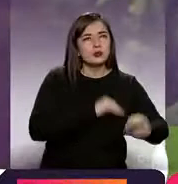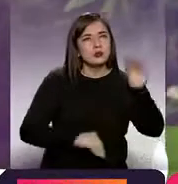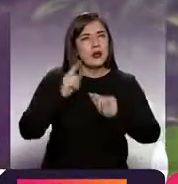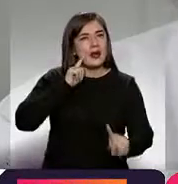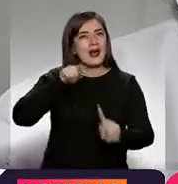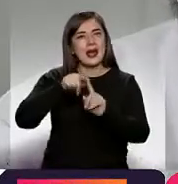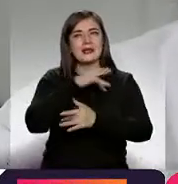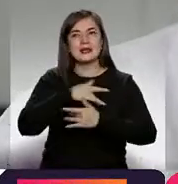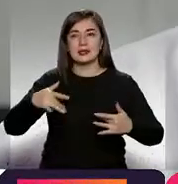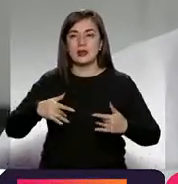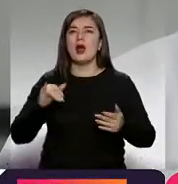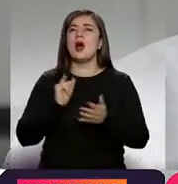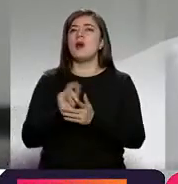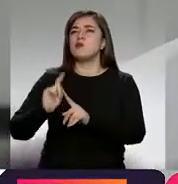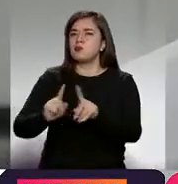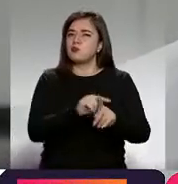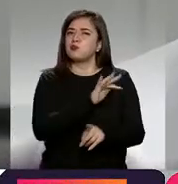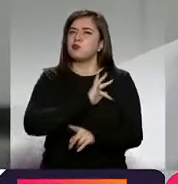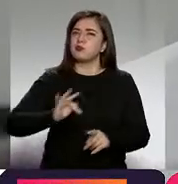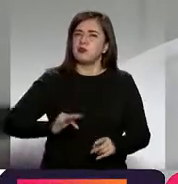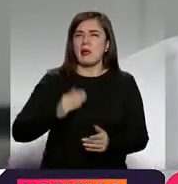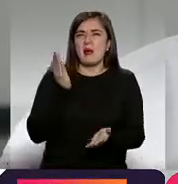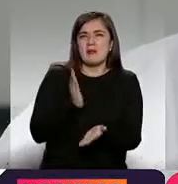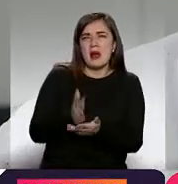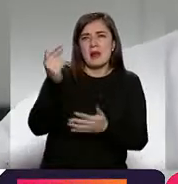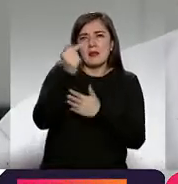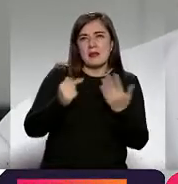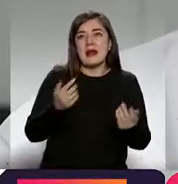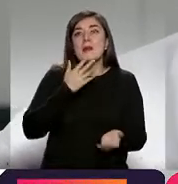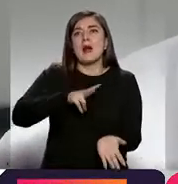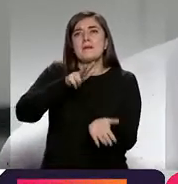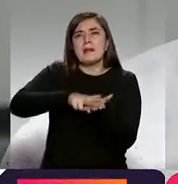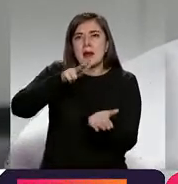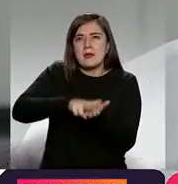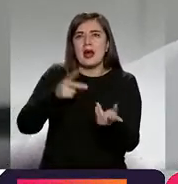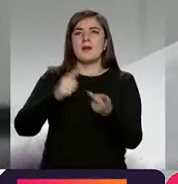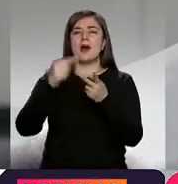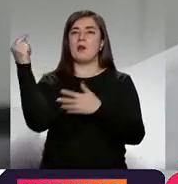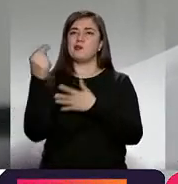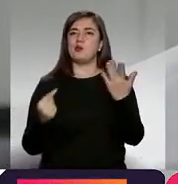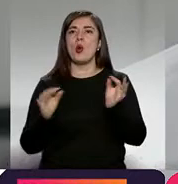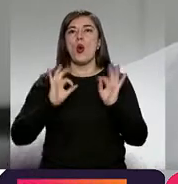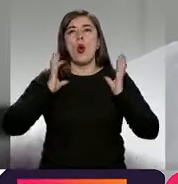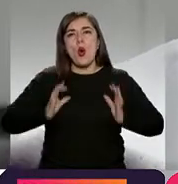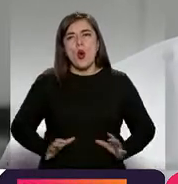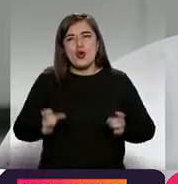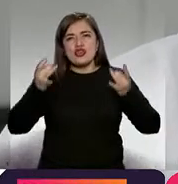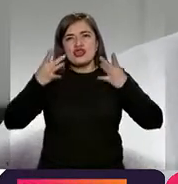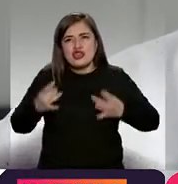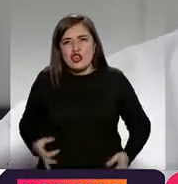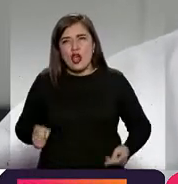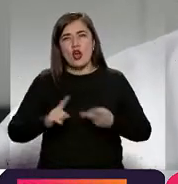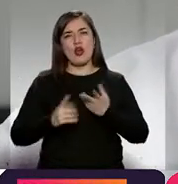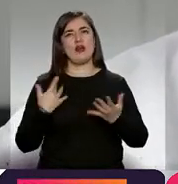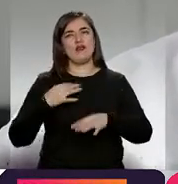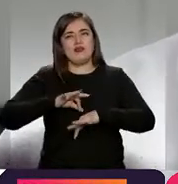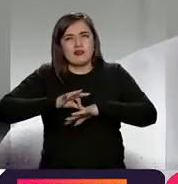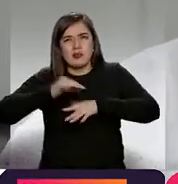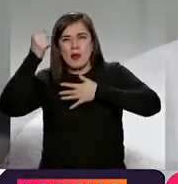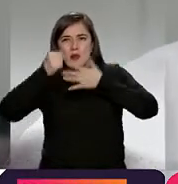salud. Tiene acción terapéutica contra patologías como epilepsia refractaria, dolor oncológico, dolor